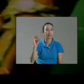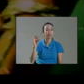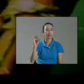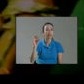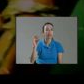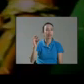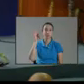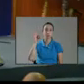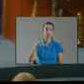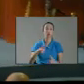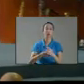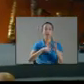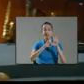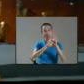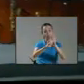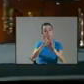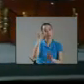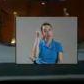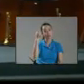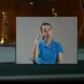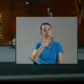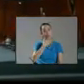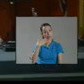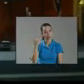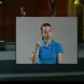Y las hermanas dicen.